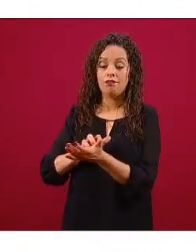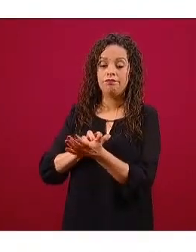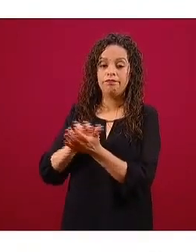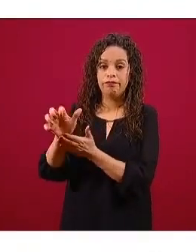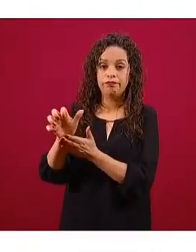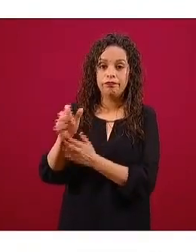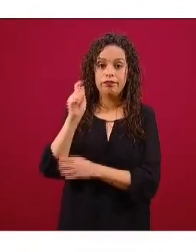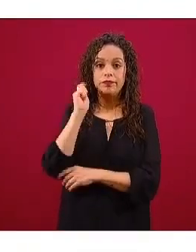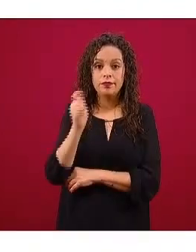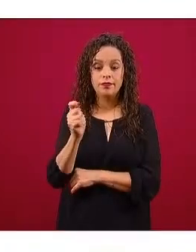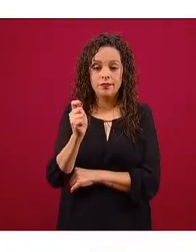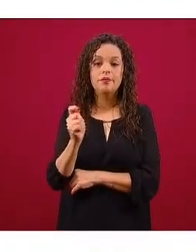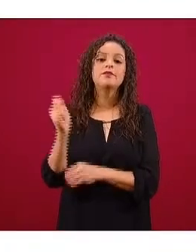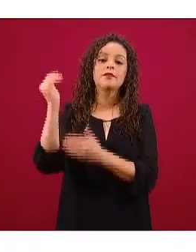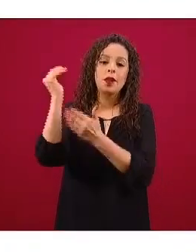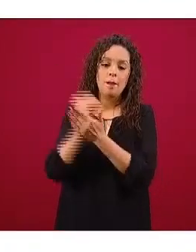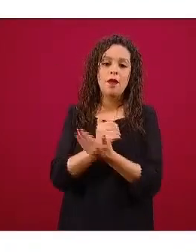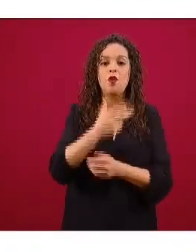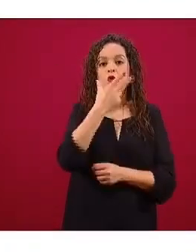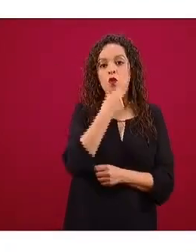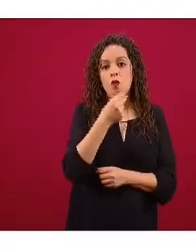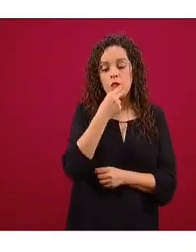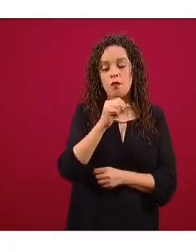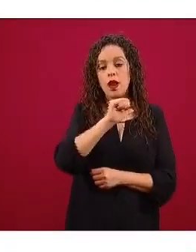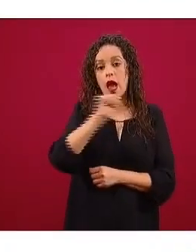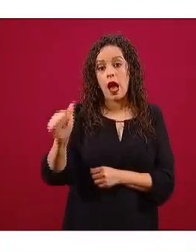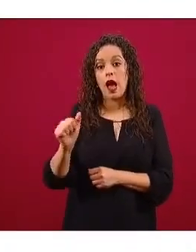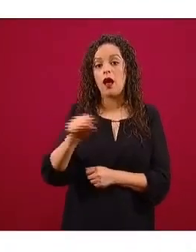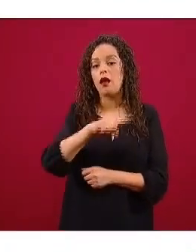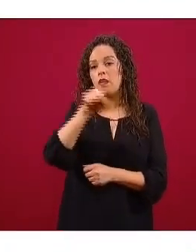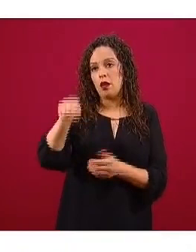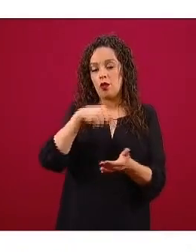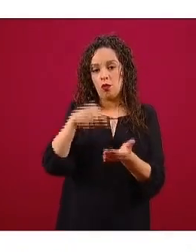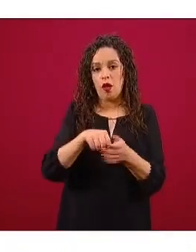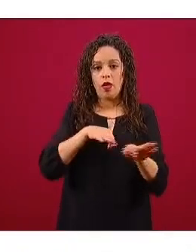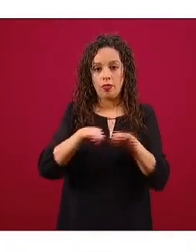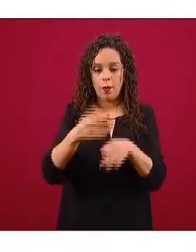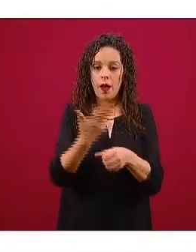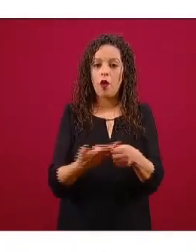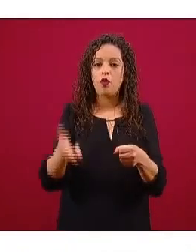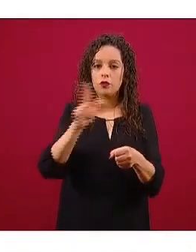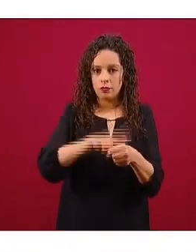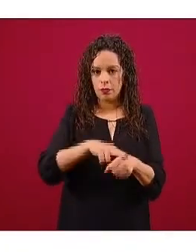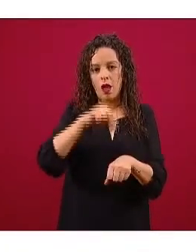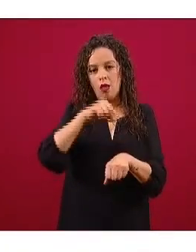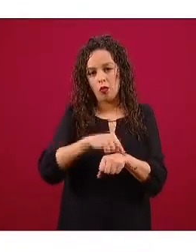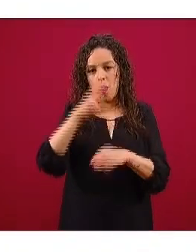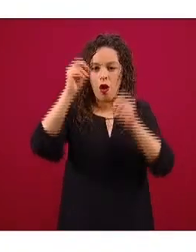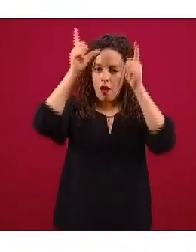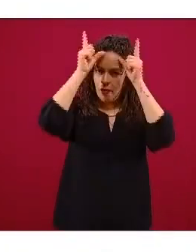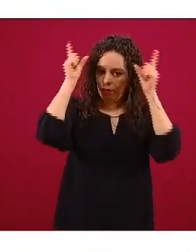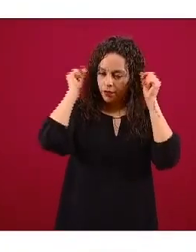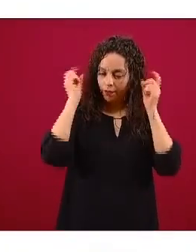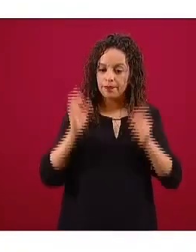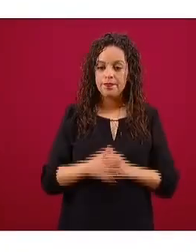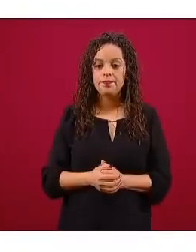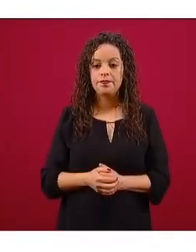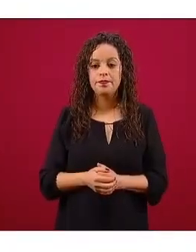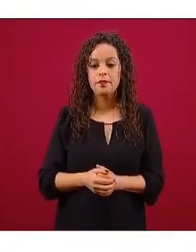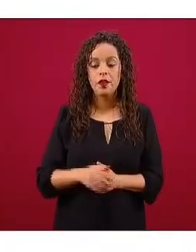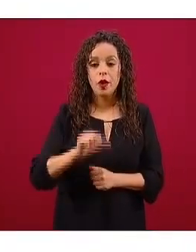relación a los hombres en lo que se refiere al personal de salud. Veamos la siguiente diapositiva, que es